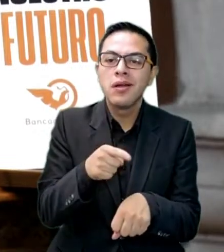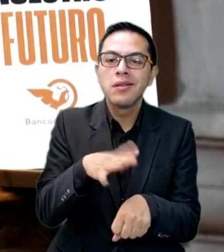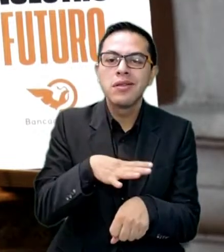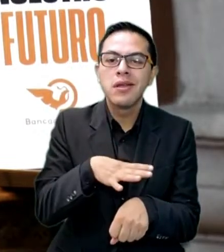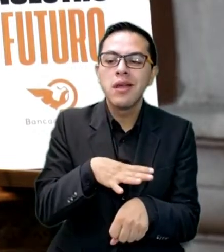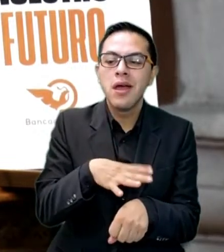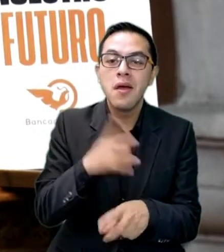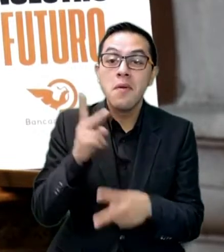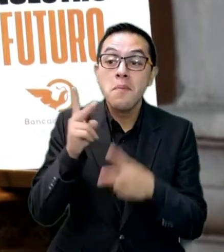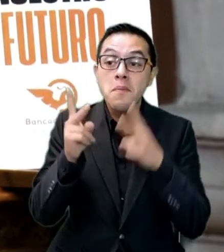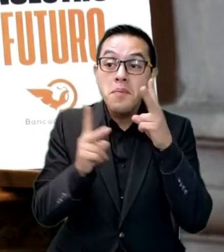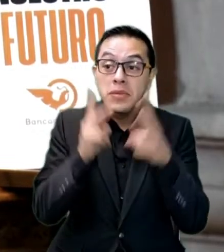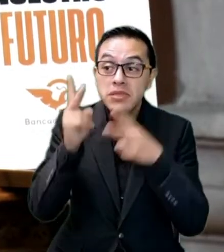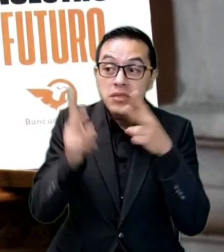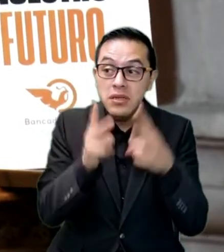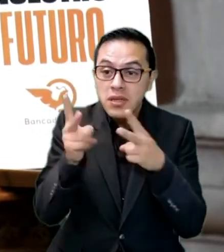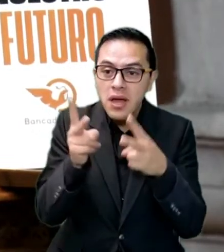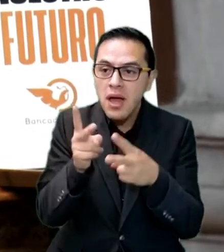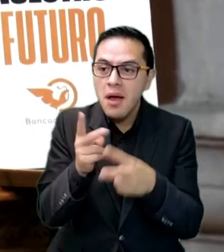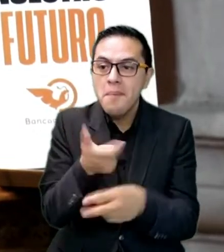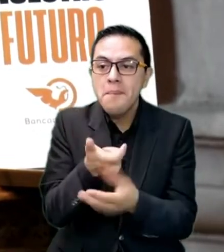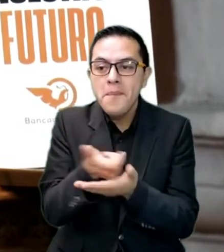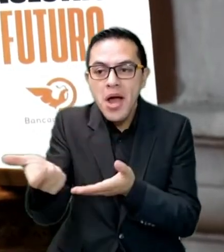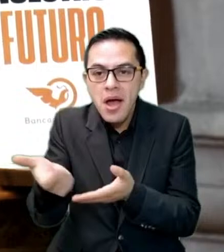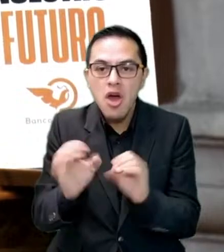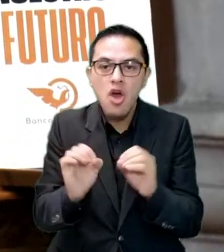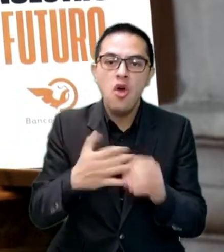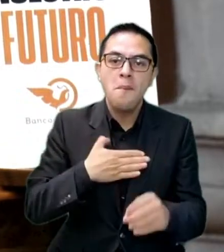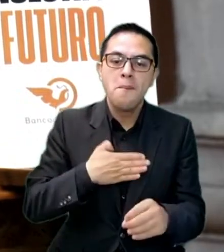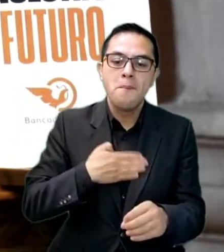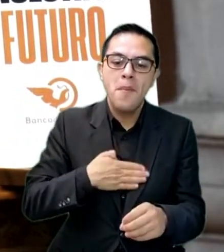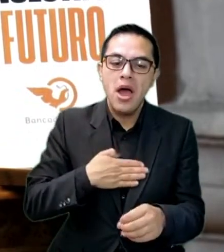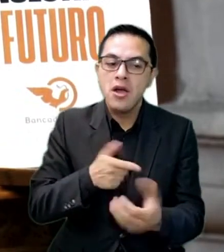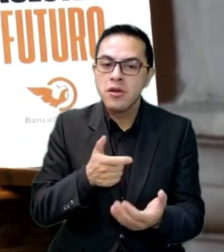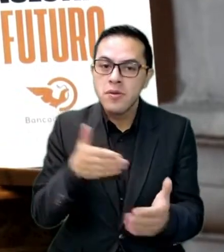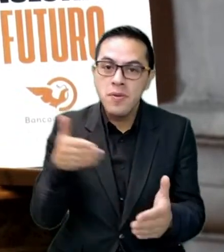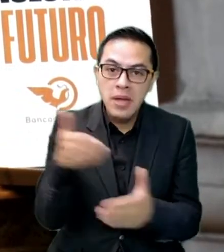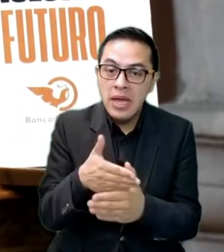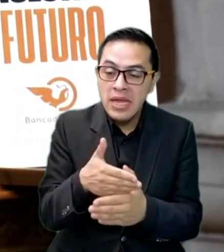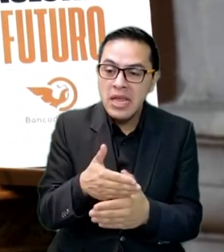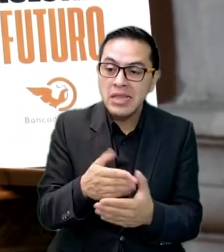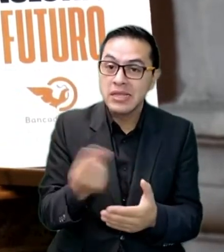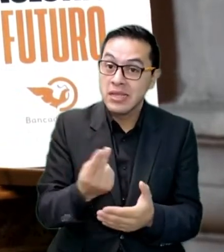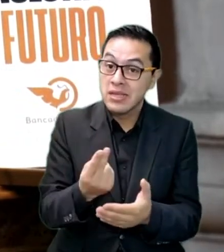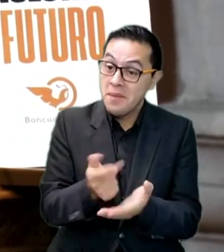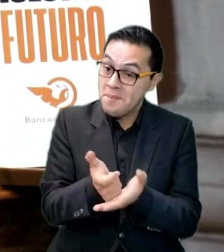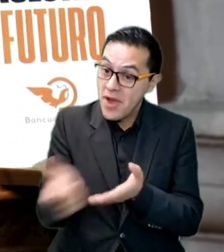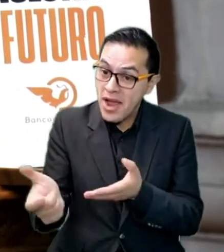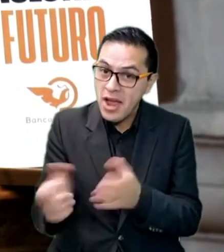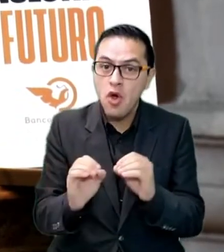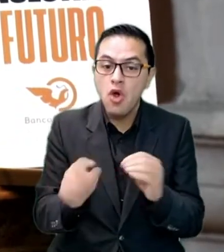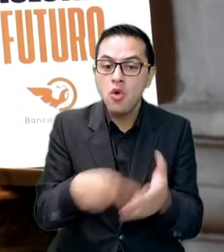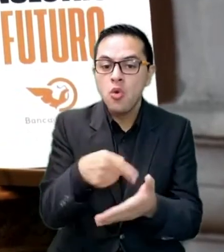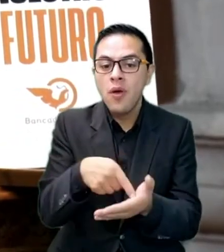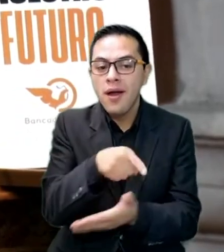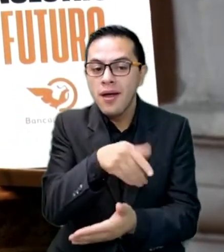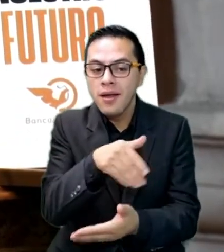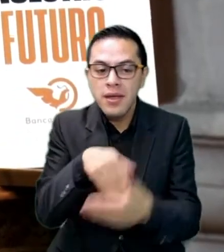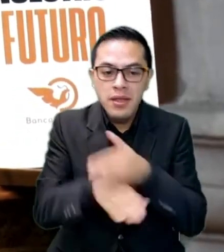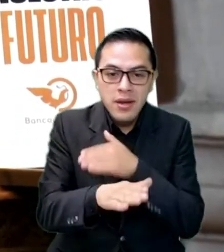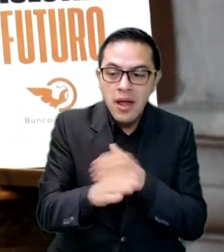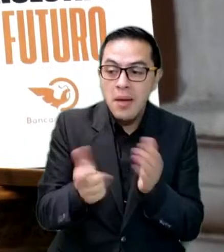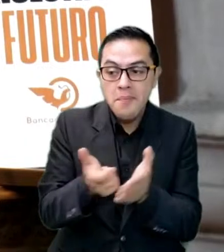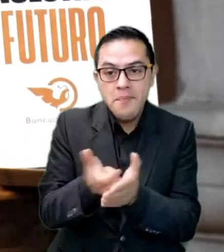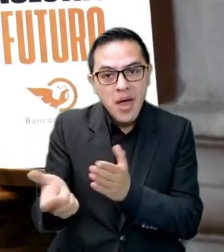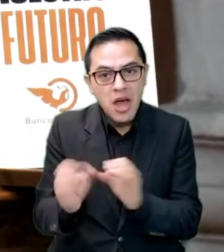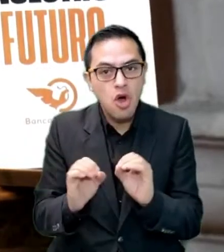ir al baño, por acceder a ciertas áreas, por tener un lugar donde dormir. Así es la vida